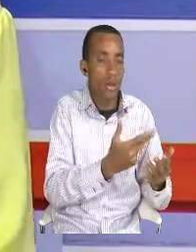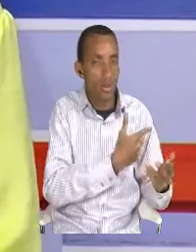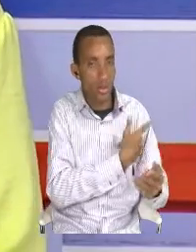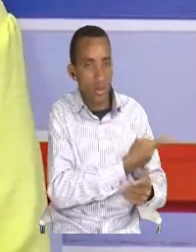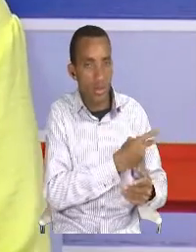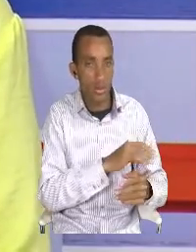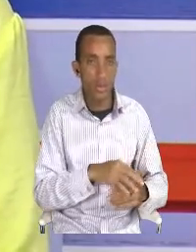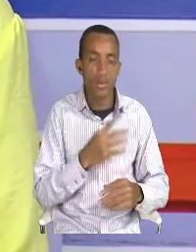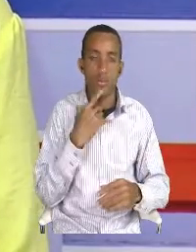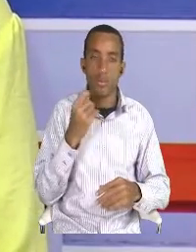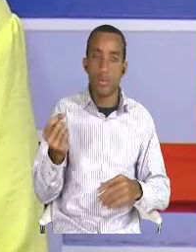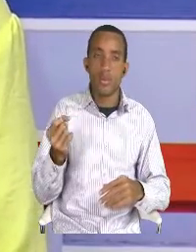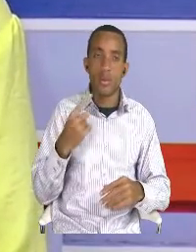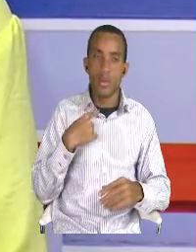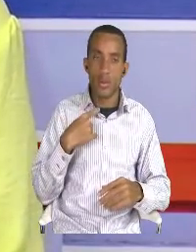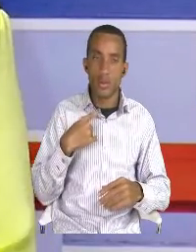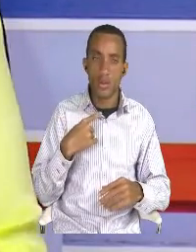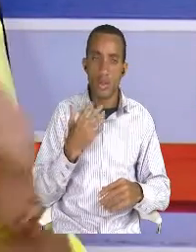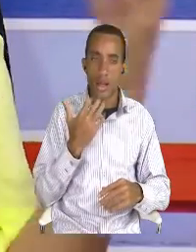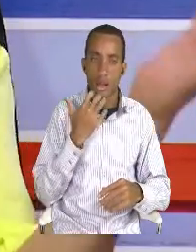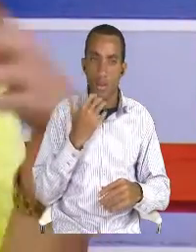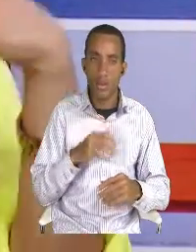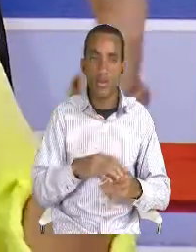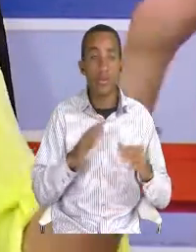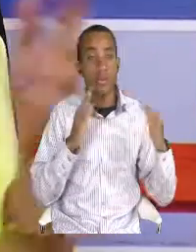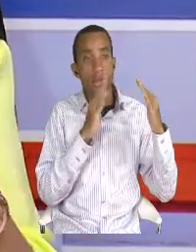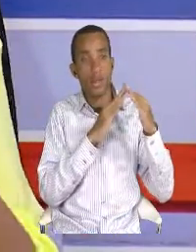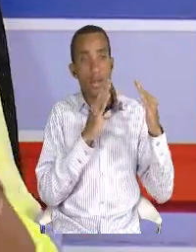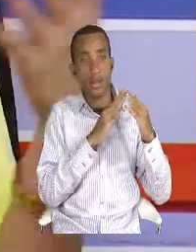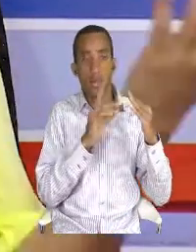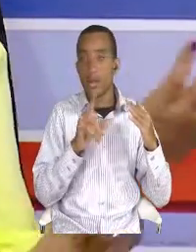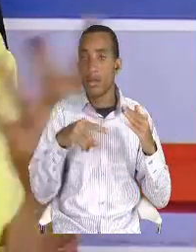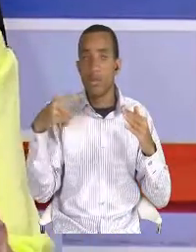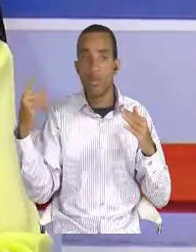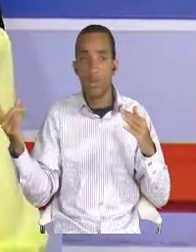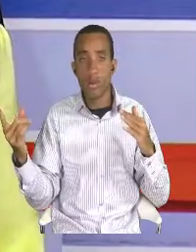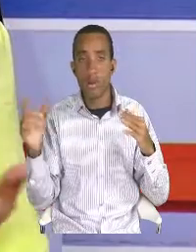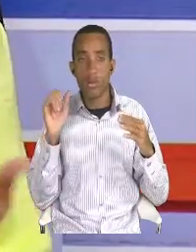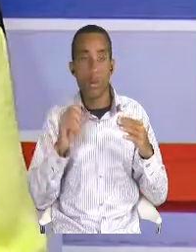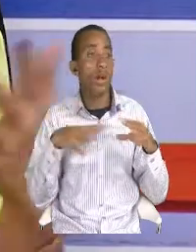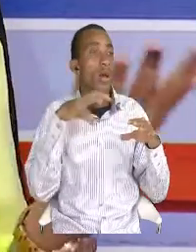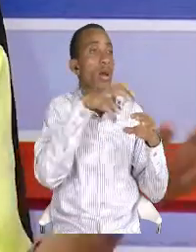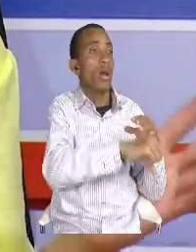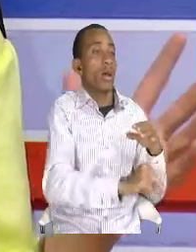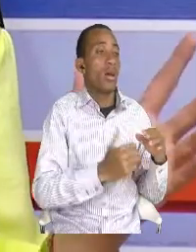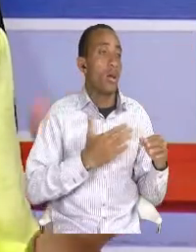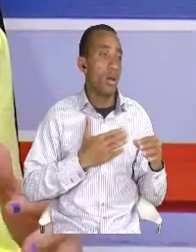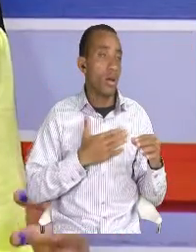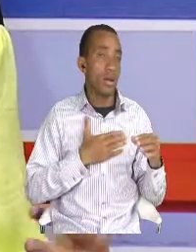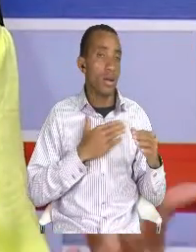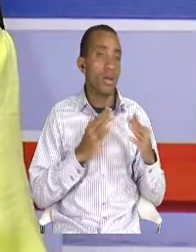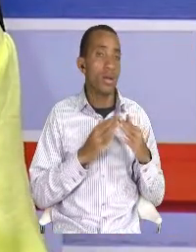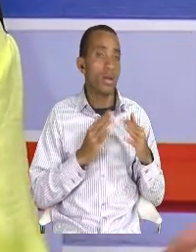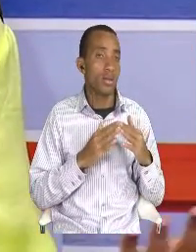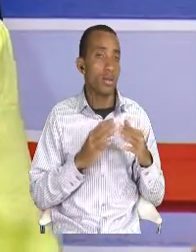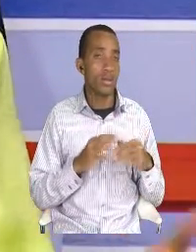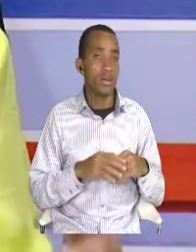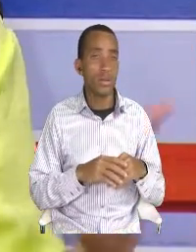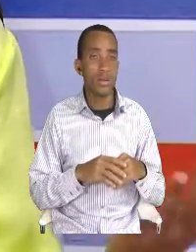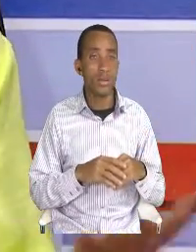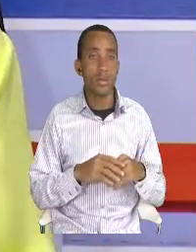la pregunta que ella hace, si la casa de pronto le va a corresponder o esa señora puede llegar y decirme, esta es mi casa porque es de mi